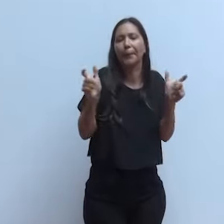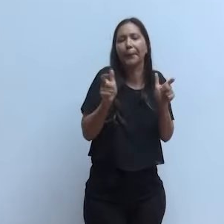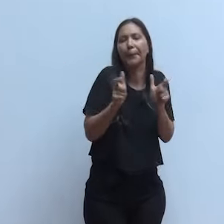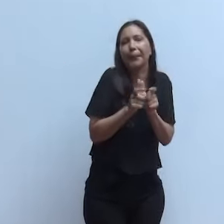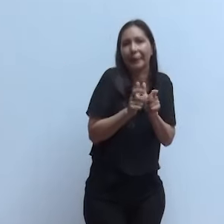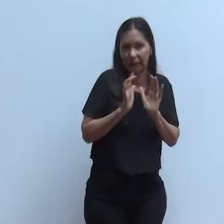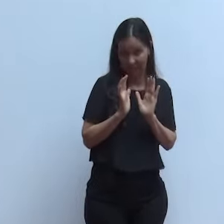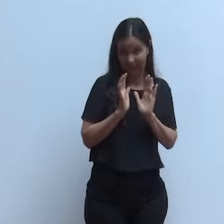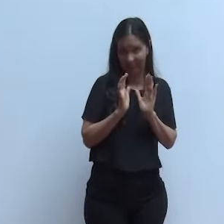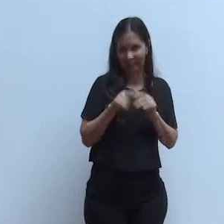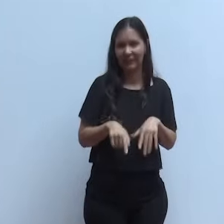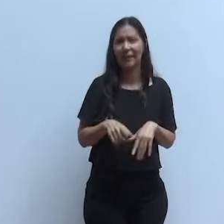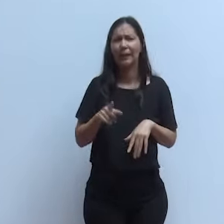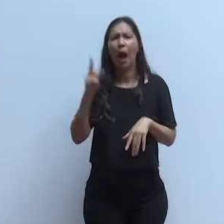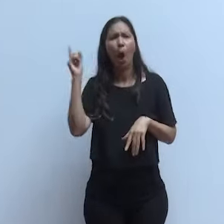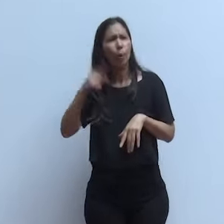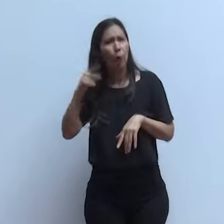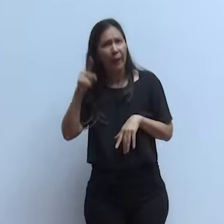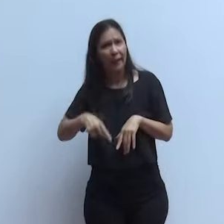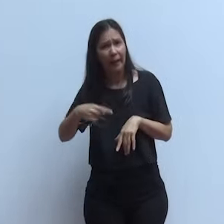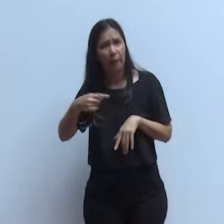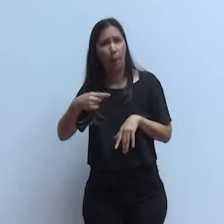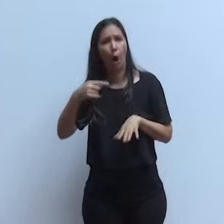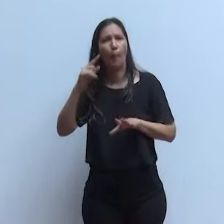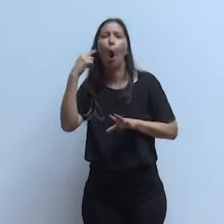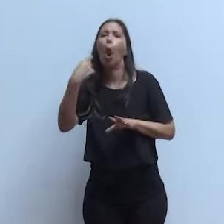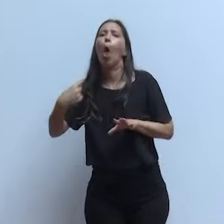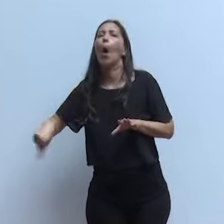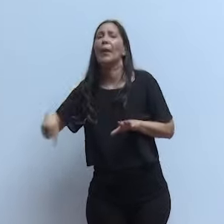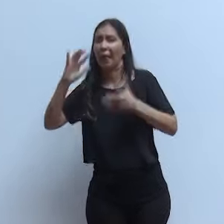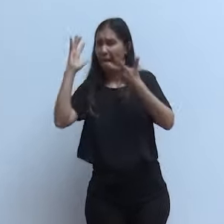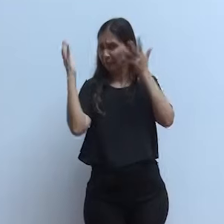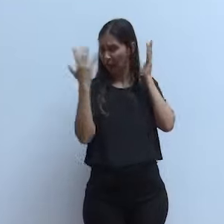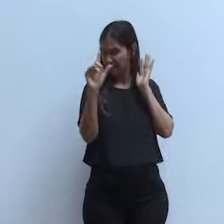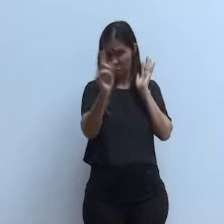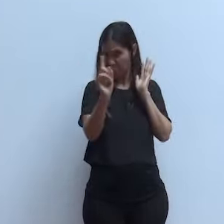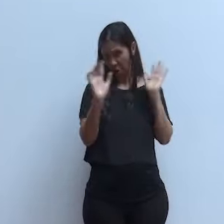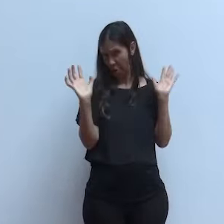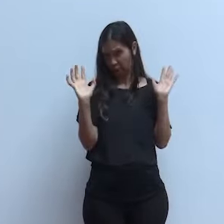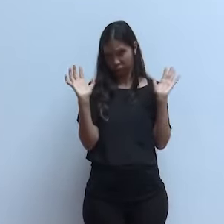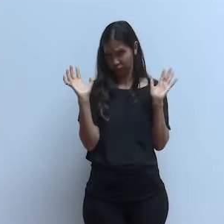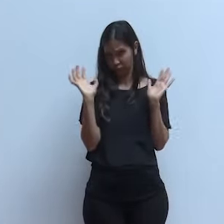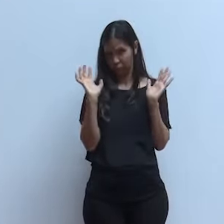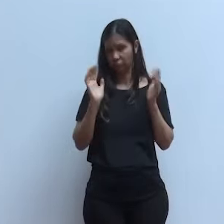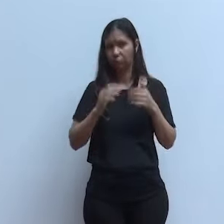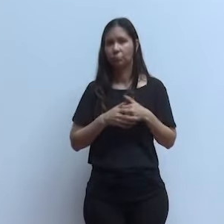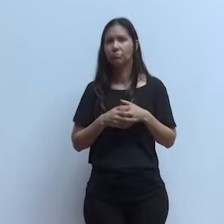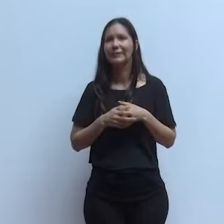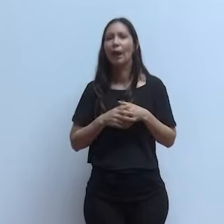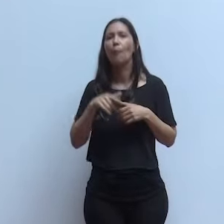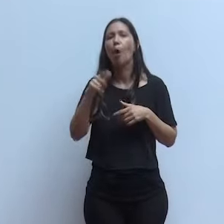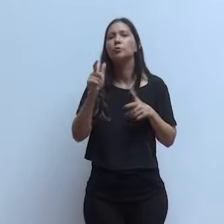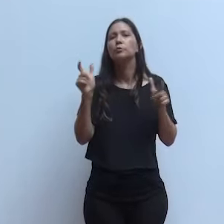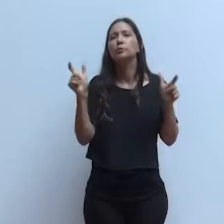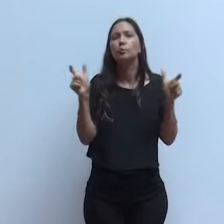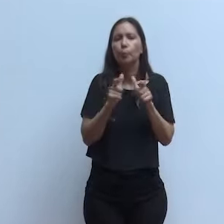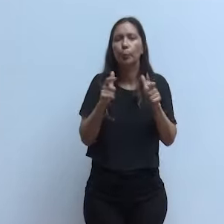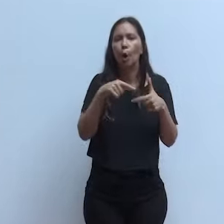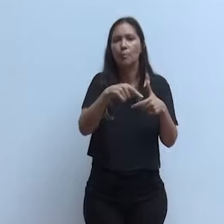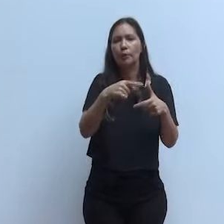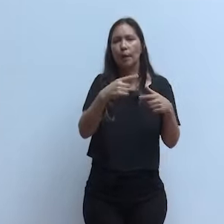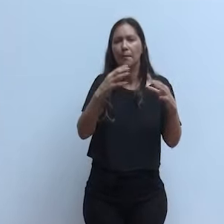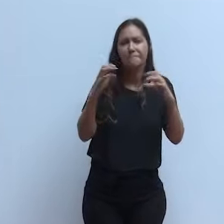autoritarismo tampoco es una novedad de mi ley que el autoritarismo tampoco es una novedad de mi ley digo que la mesa chica y la rosca no